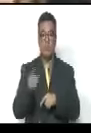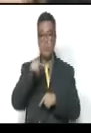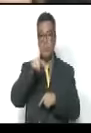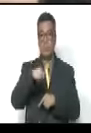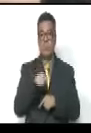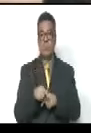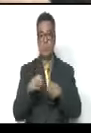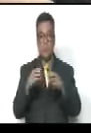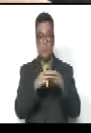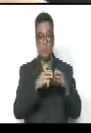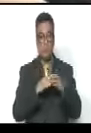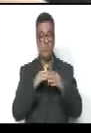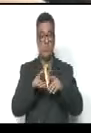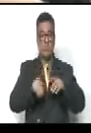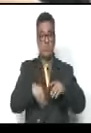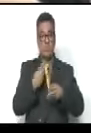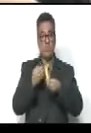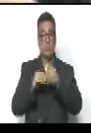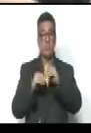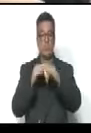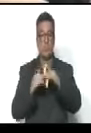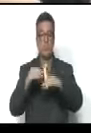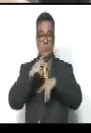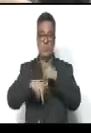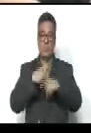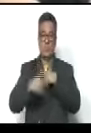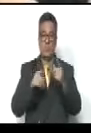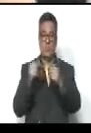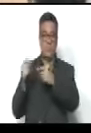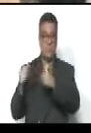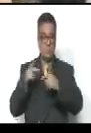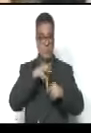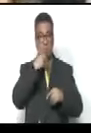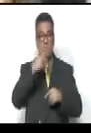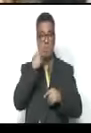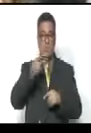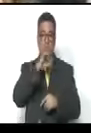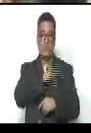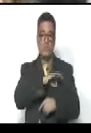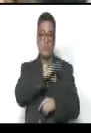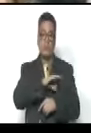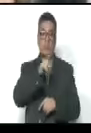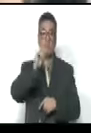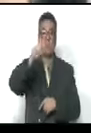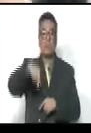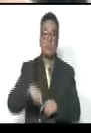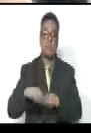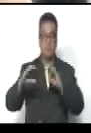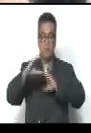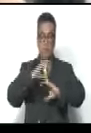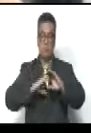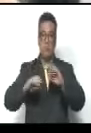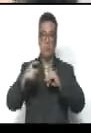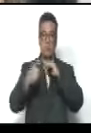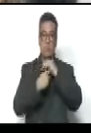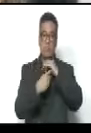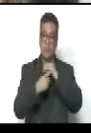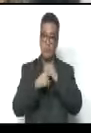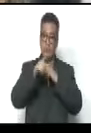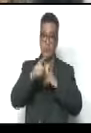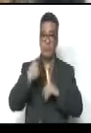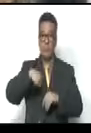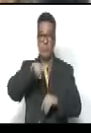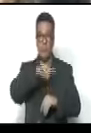es una organización que puede catalizar el desarrollo económico, político y social, además cultural y tecnológico